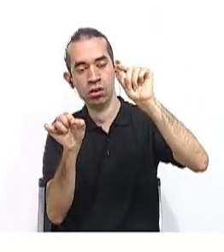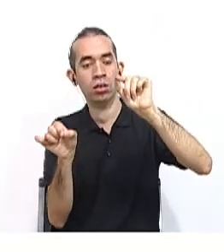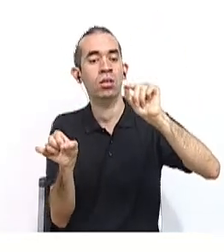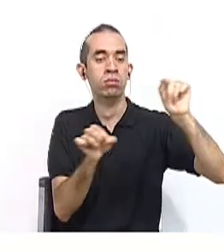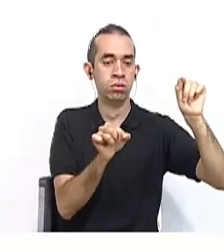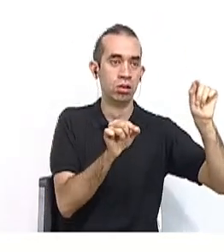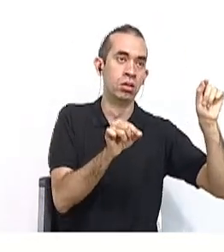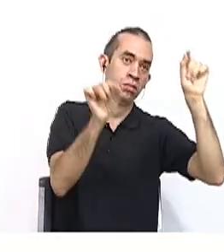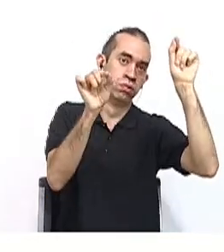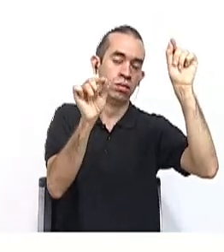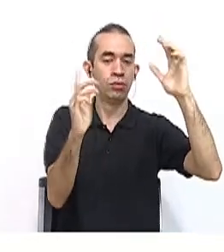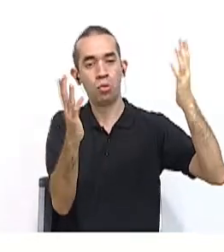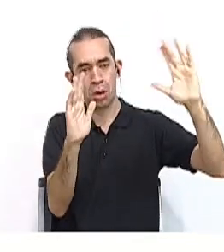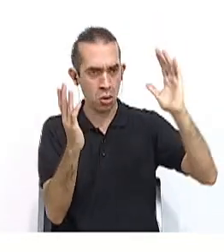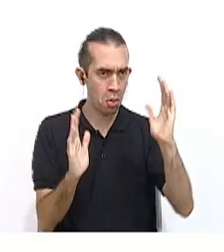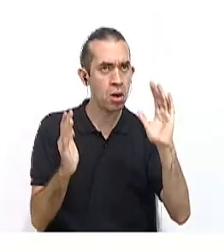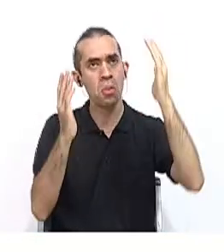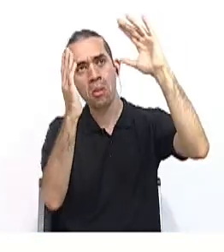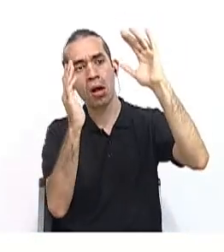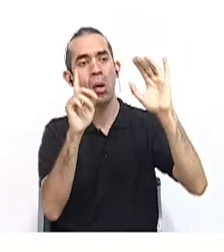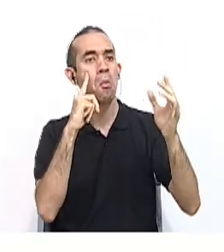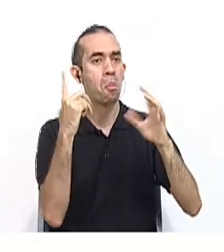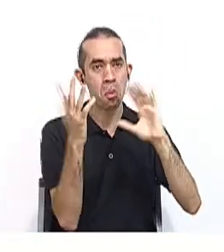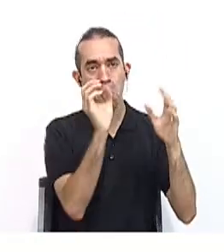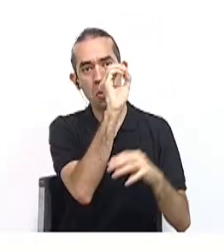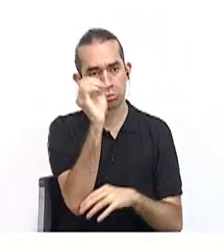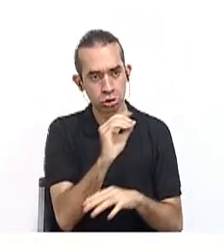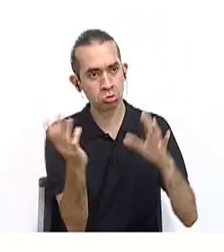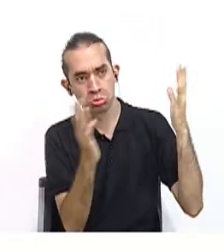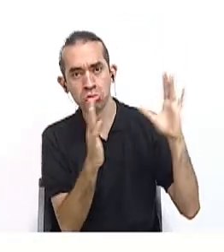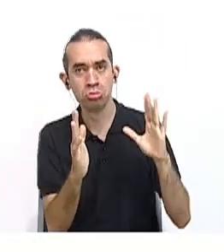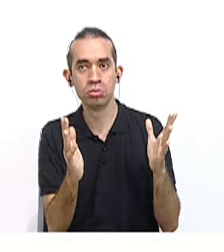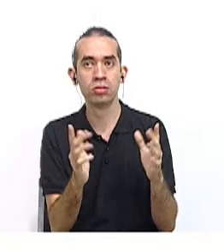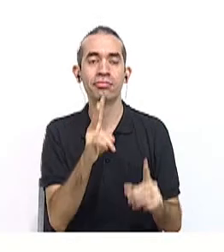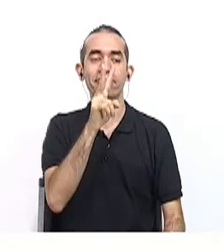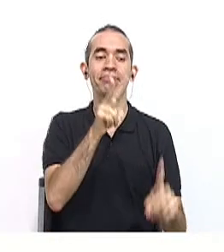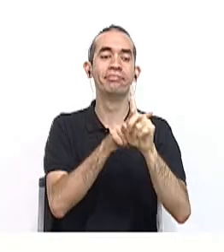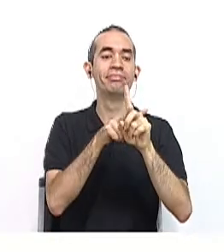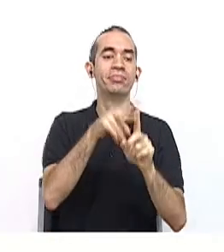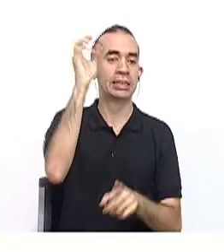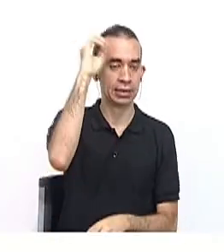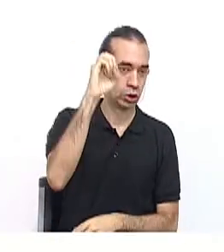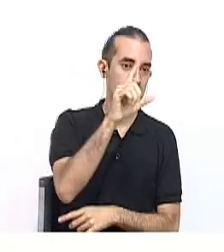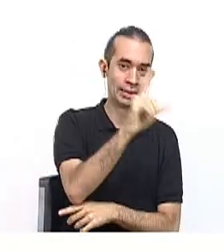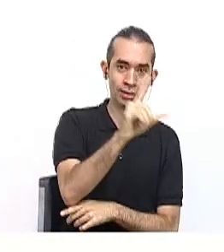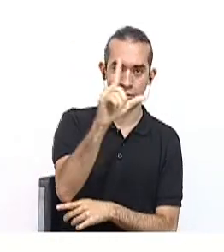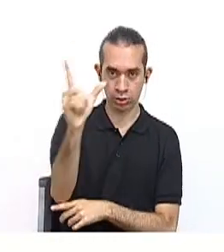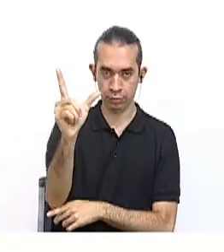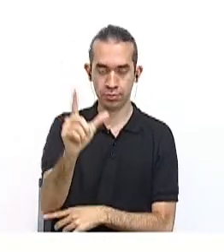misma proporción. Entonces estamos ante el criterio lado, lado, lado.